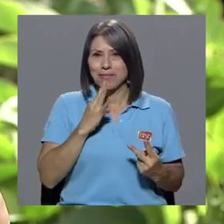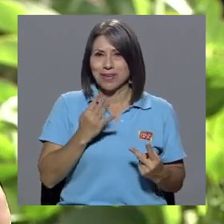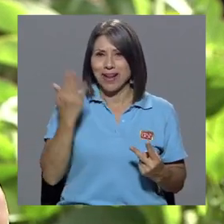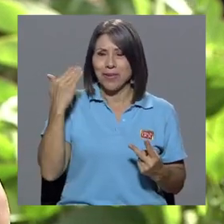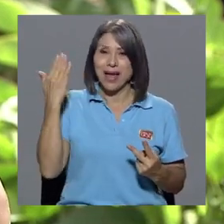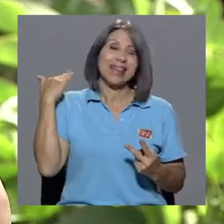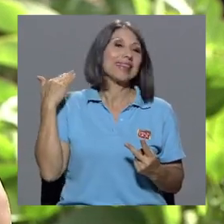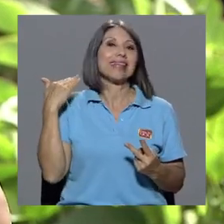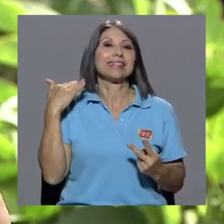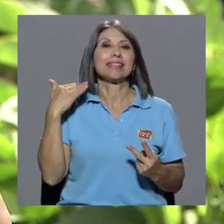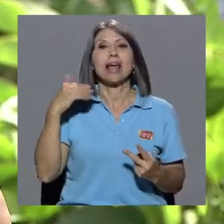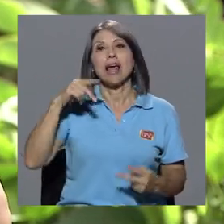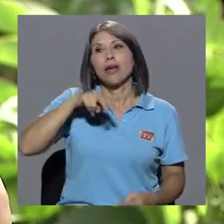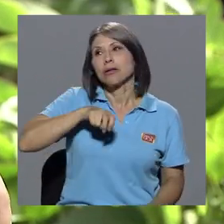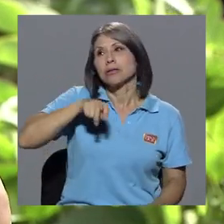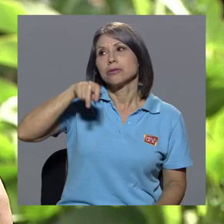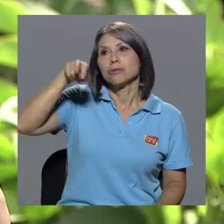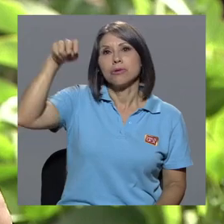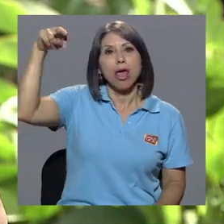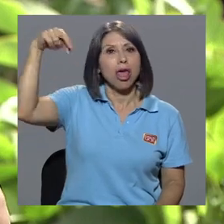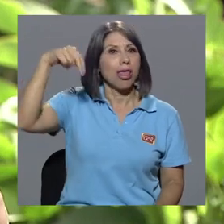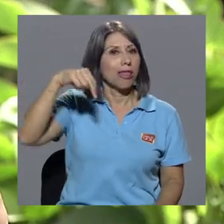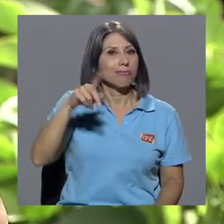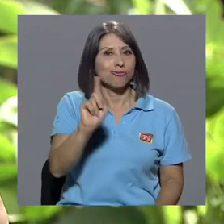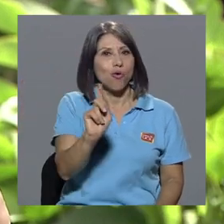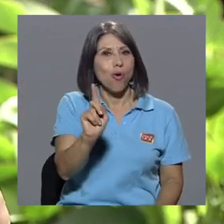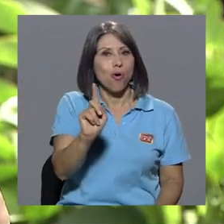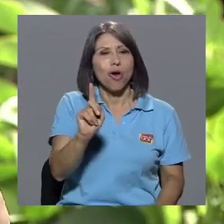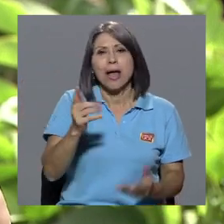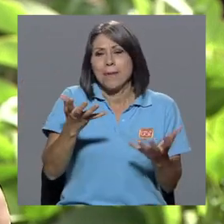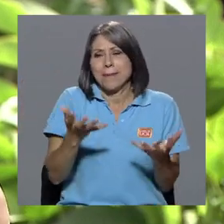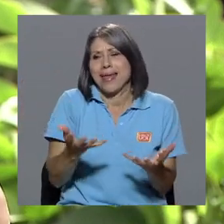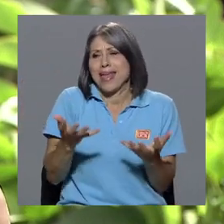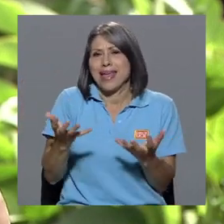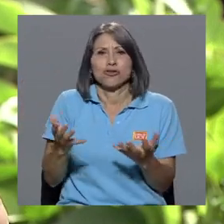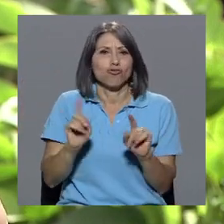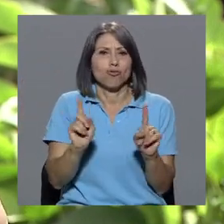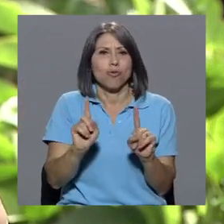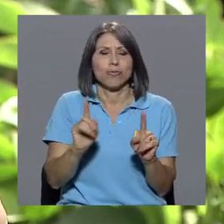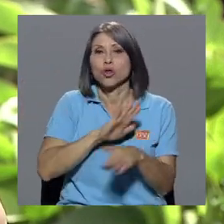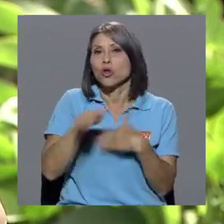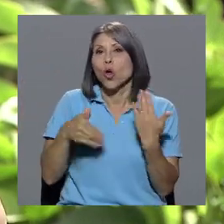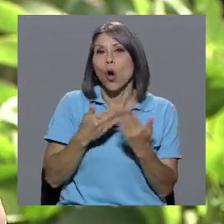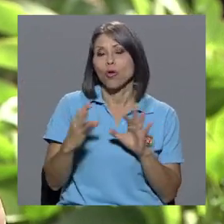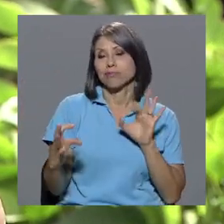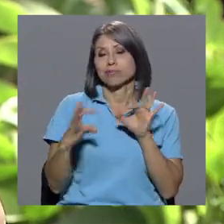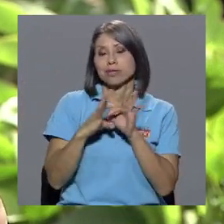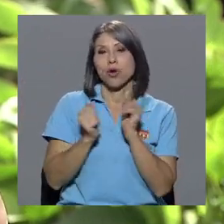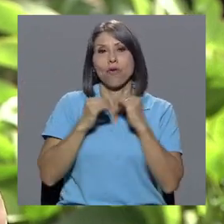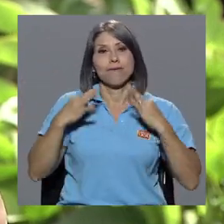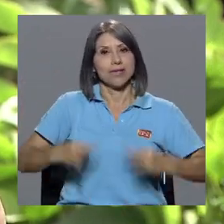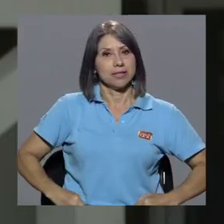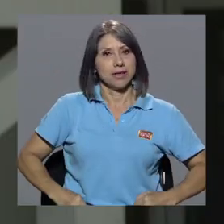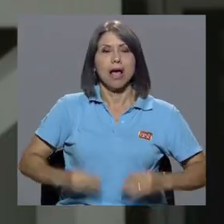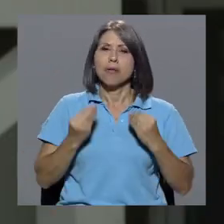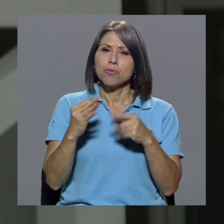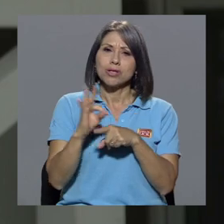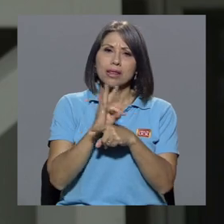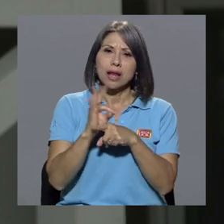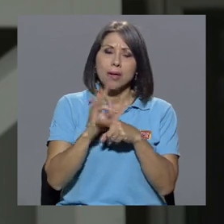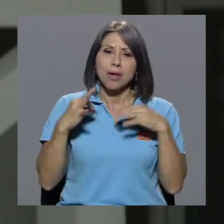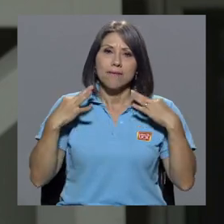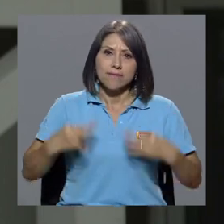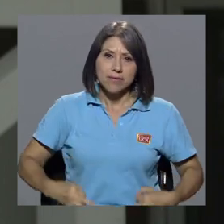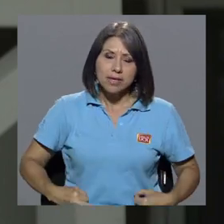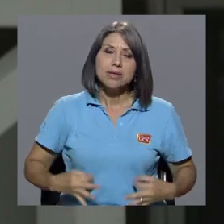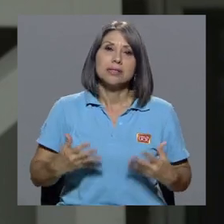hablado de no bajar gradas, no cargar peso, todo lo que son medidas físicas. Hay también muchas medidas de terapia física, ¿verdad? Que